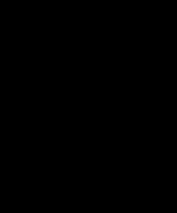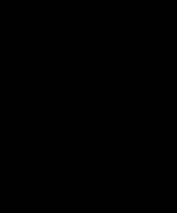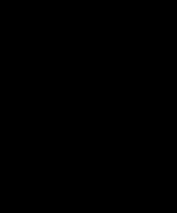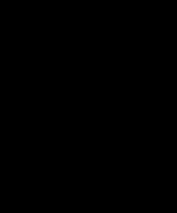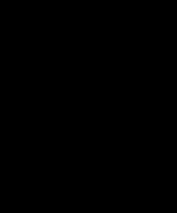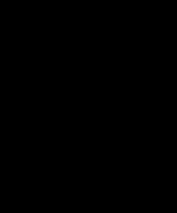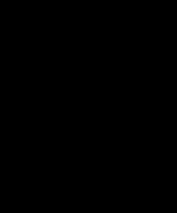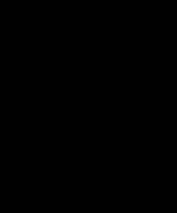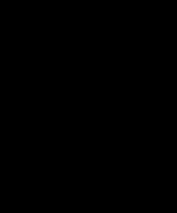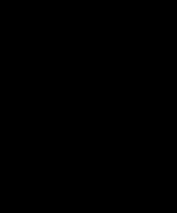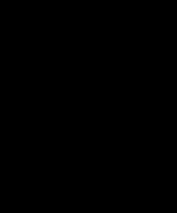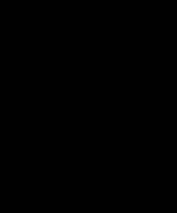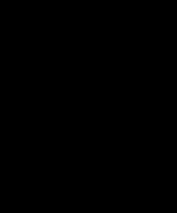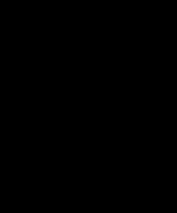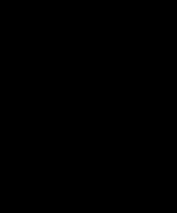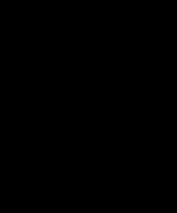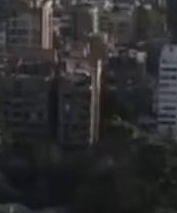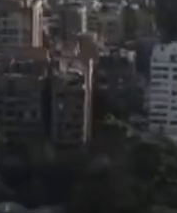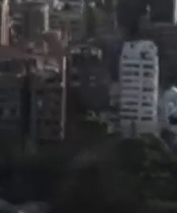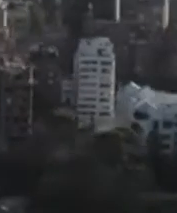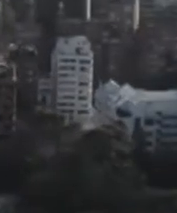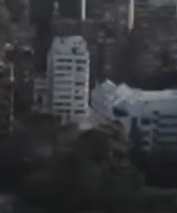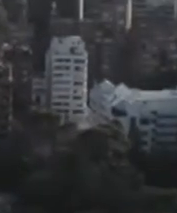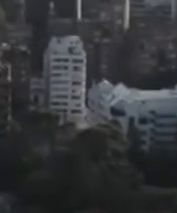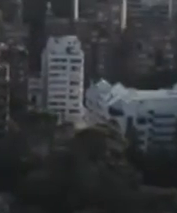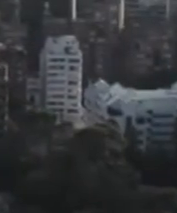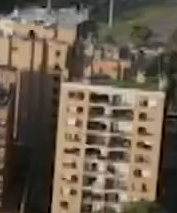13, Costa Rica Televisión.